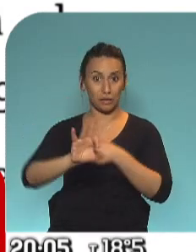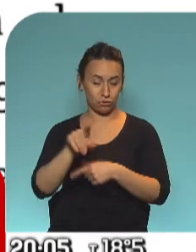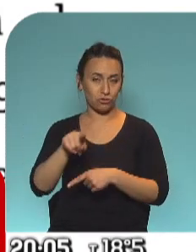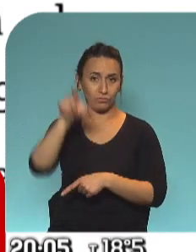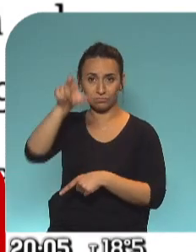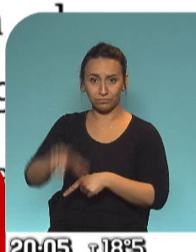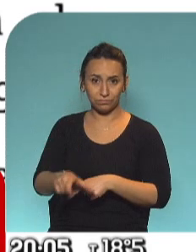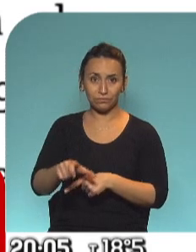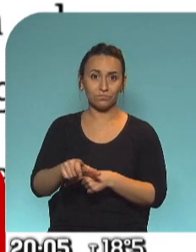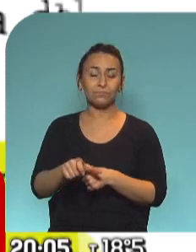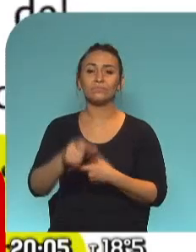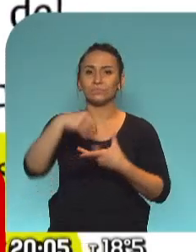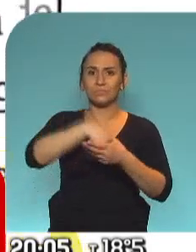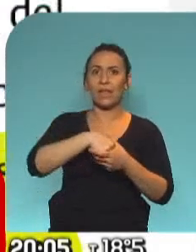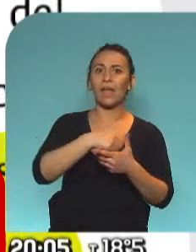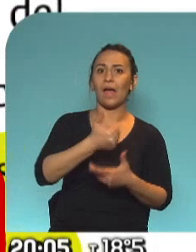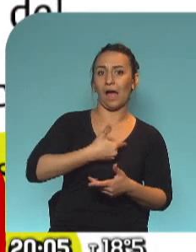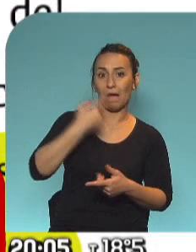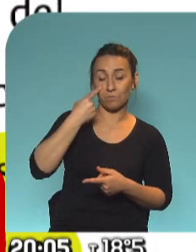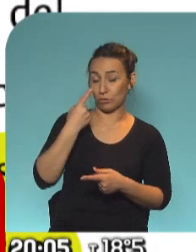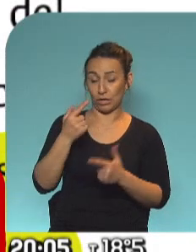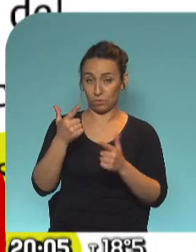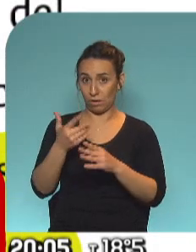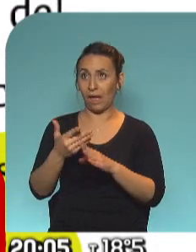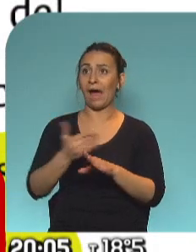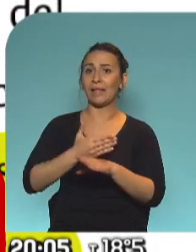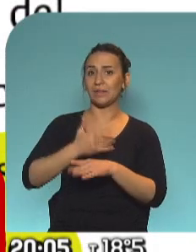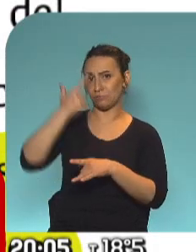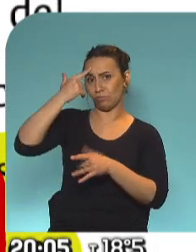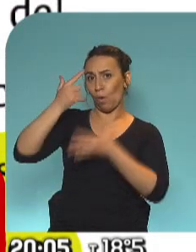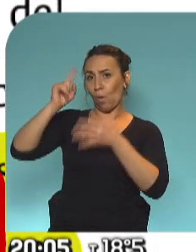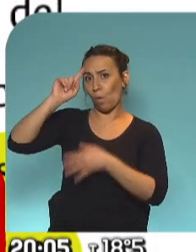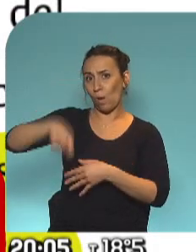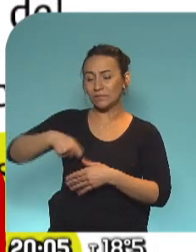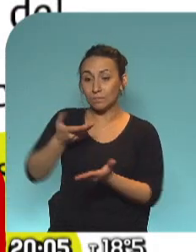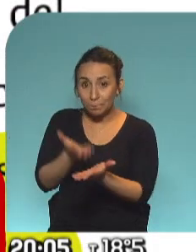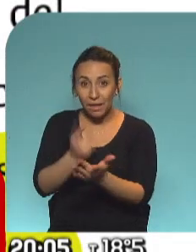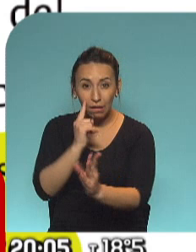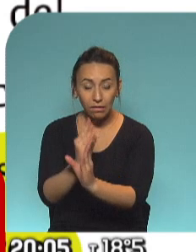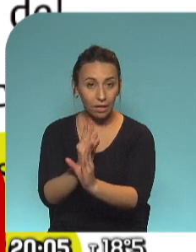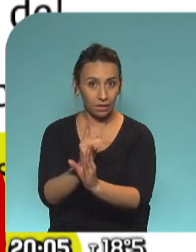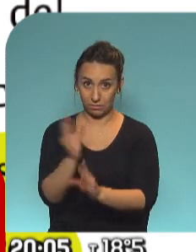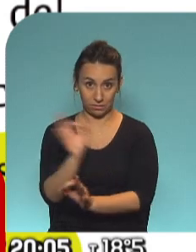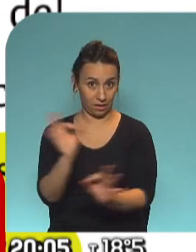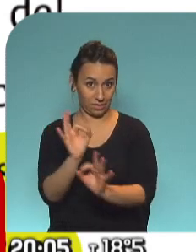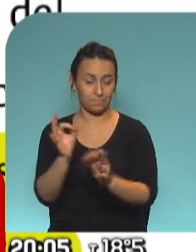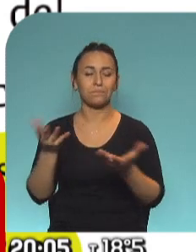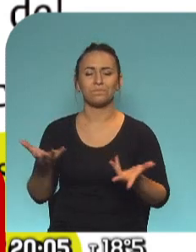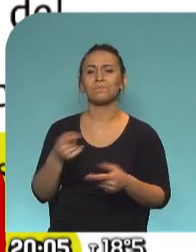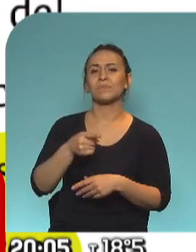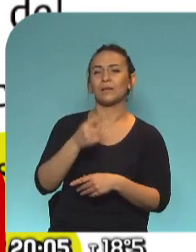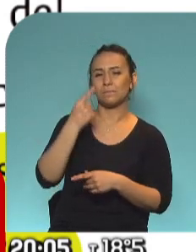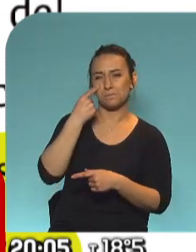un pedido previo de un magistrado. Vamos a escuchar justamente a Cristina Camaño antes de sumar aquí a Néstor Espósito para que nos